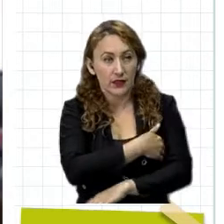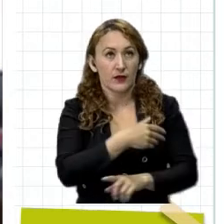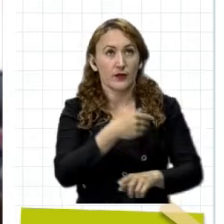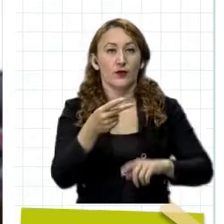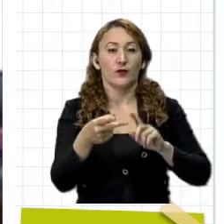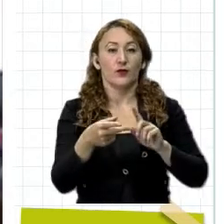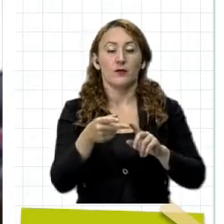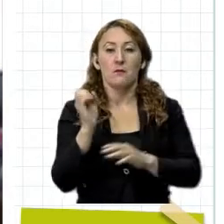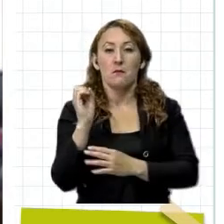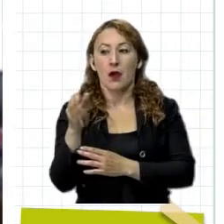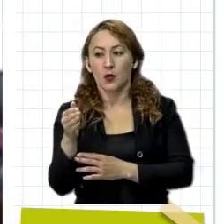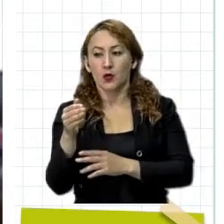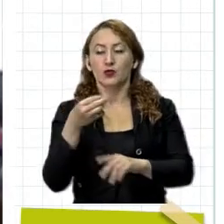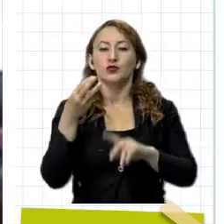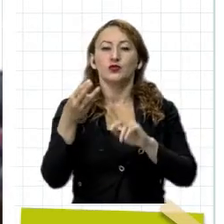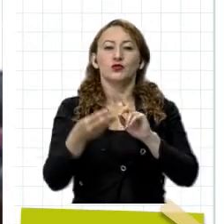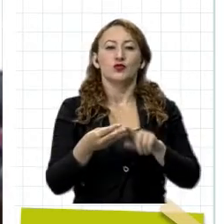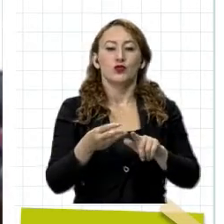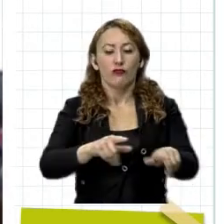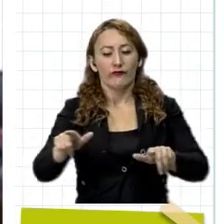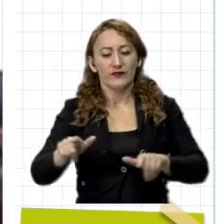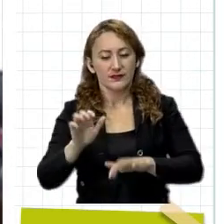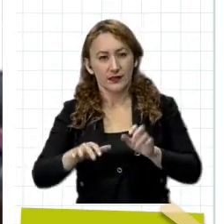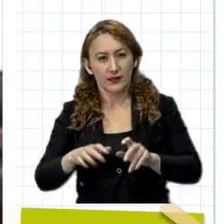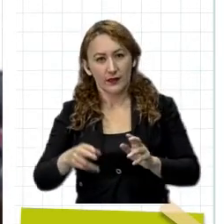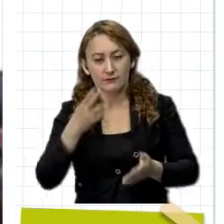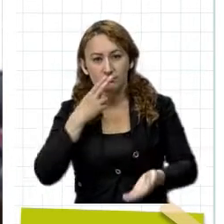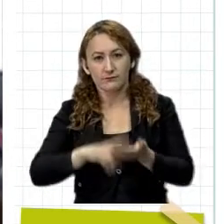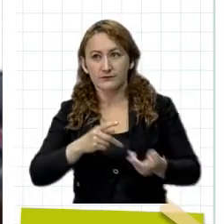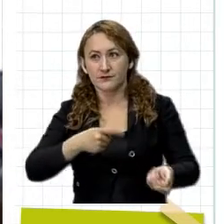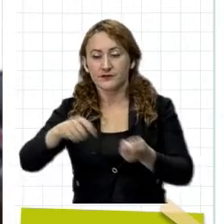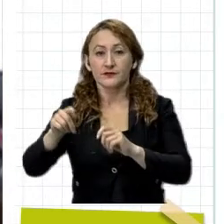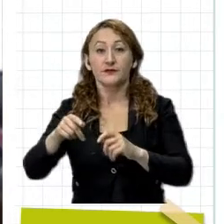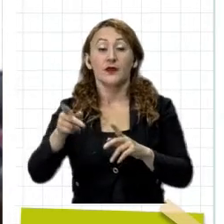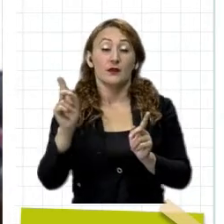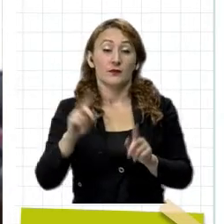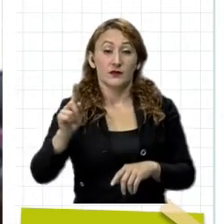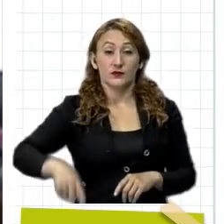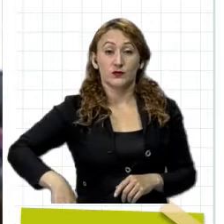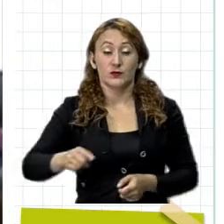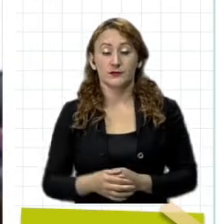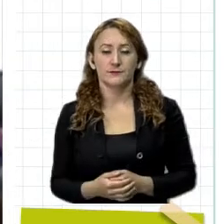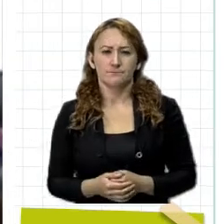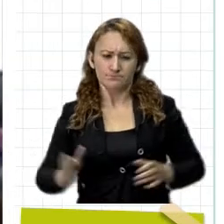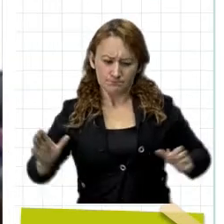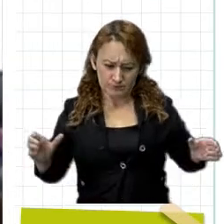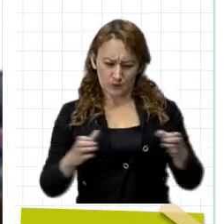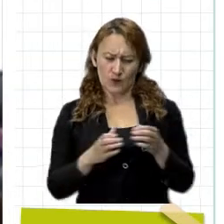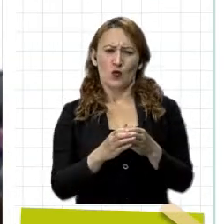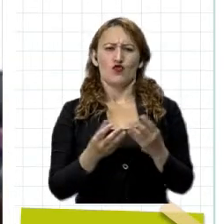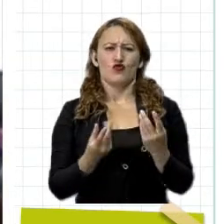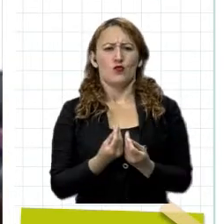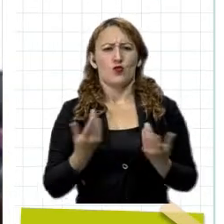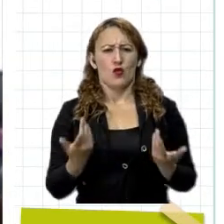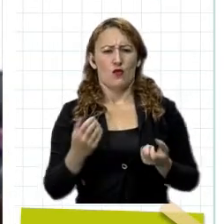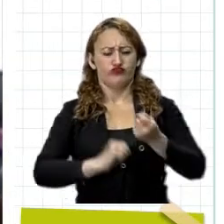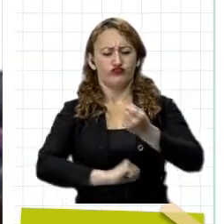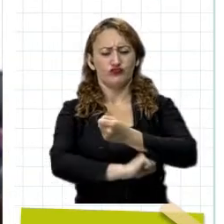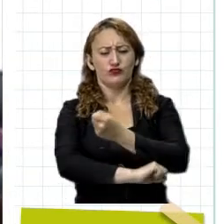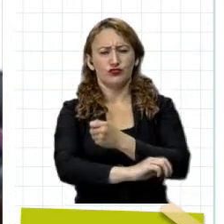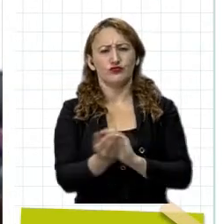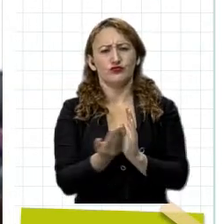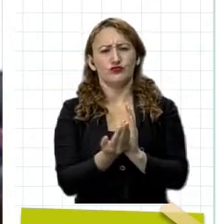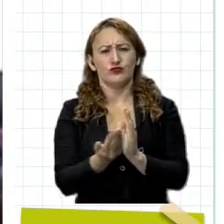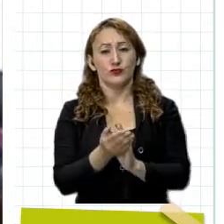también bancos, oficinas postales y escuelas. La constitución de este grupo requirió fortalecer el acceso a la educación